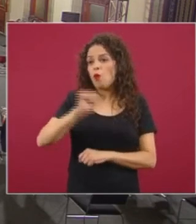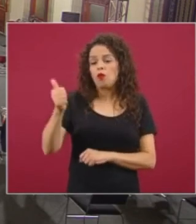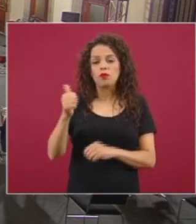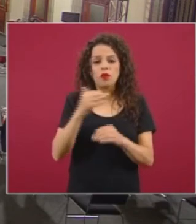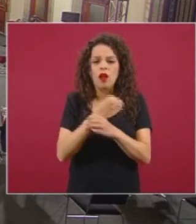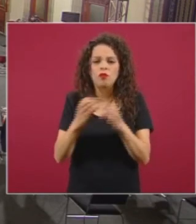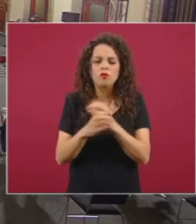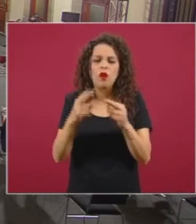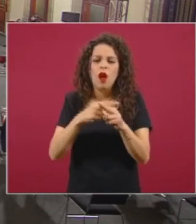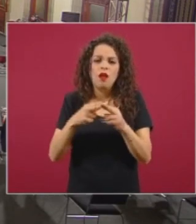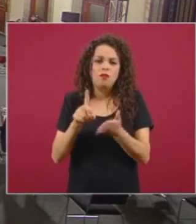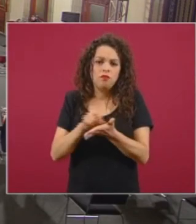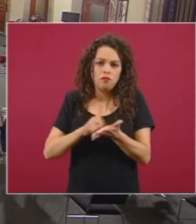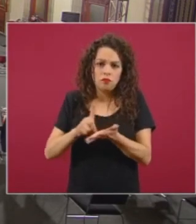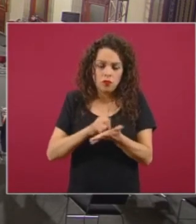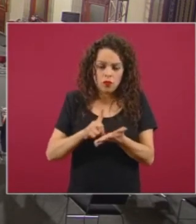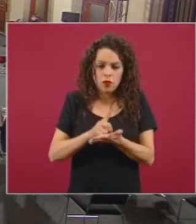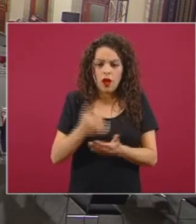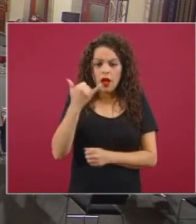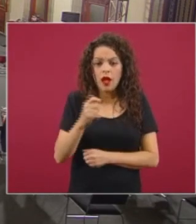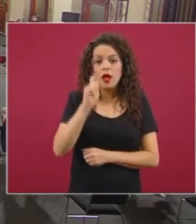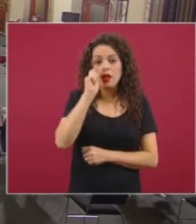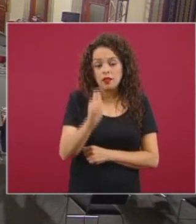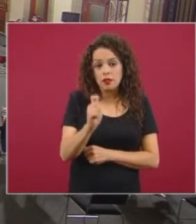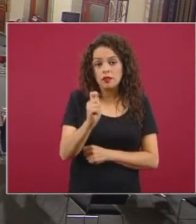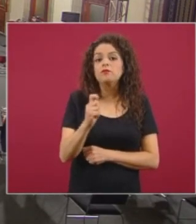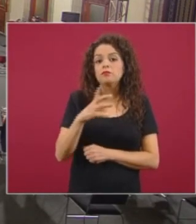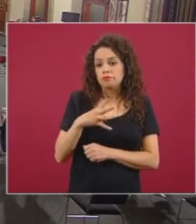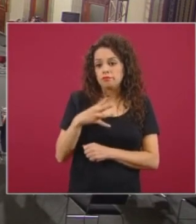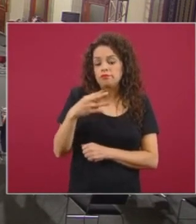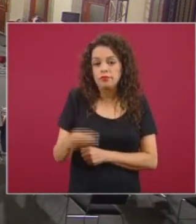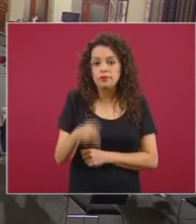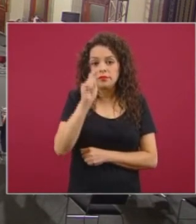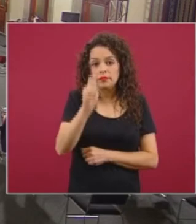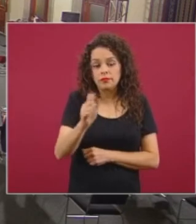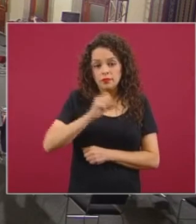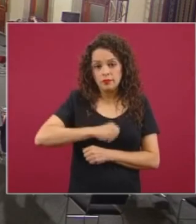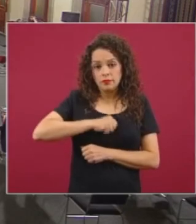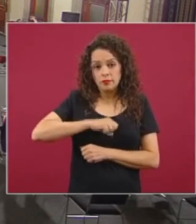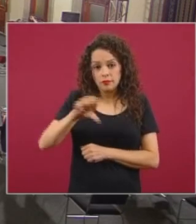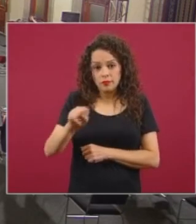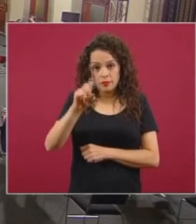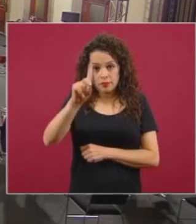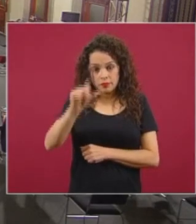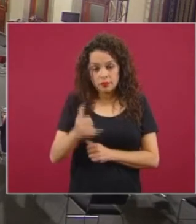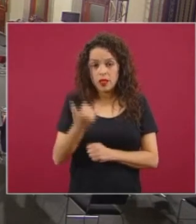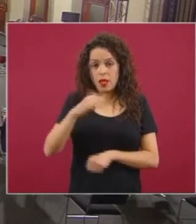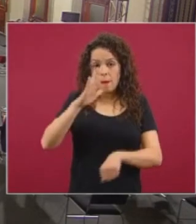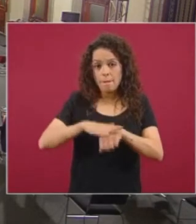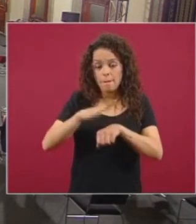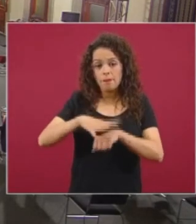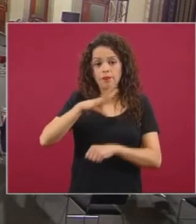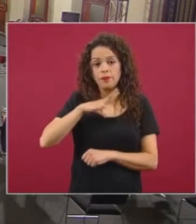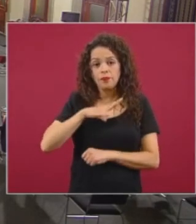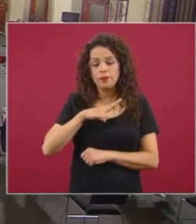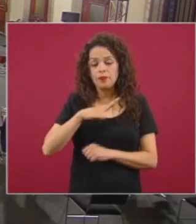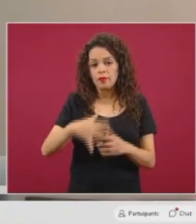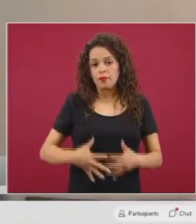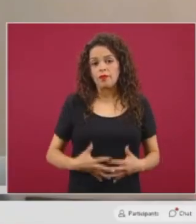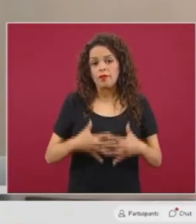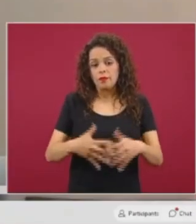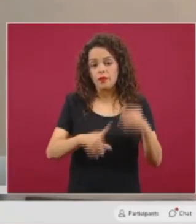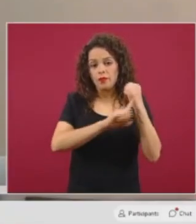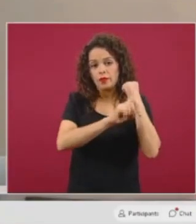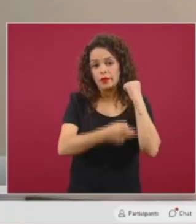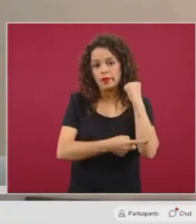de transmisión sexual, incluido el VIH, un aumento en los embarazos no deseados y en abortos